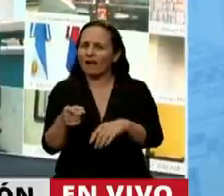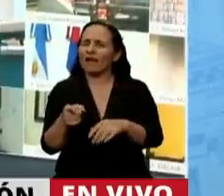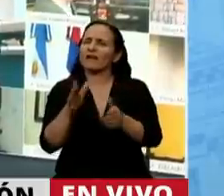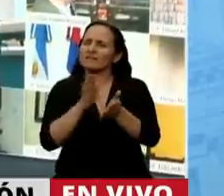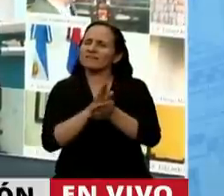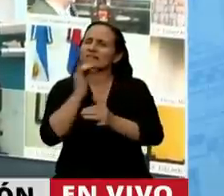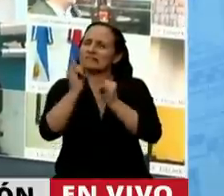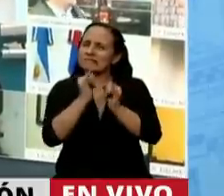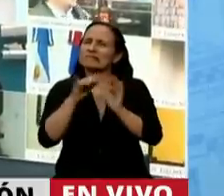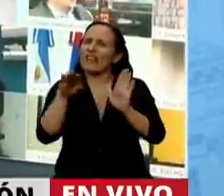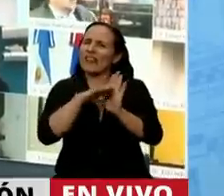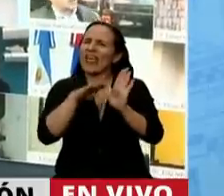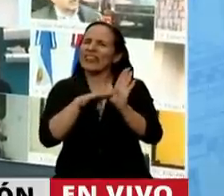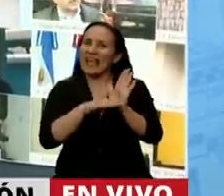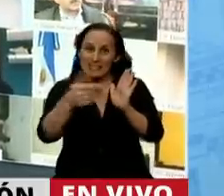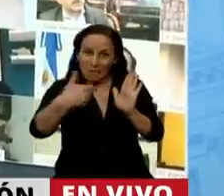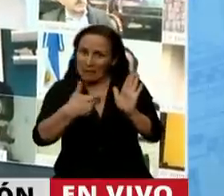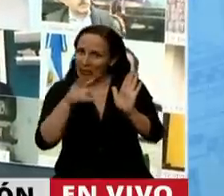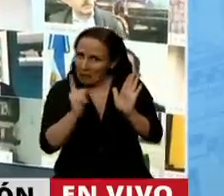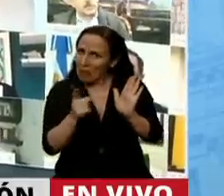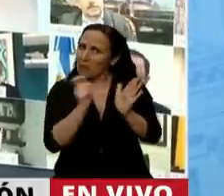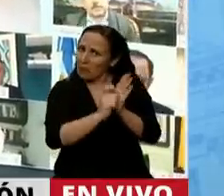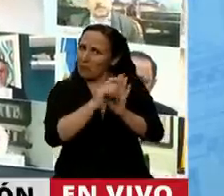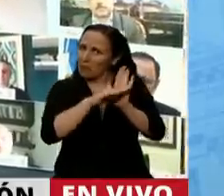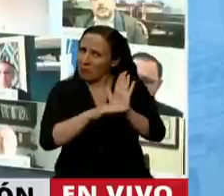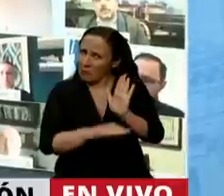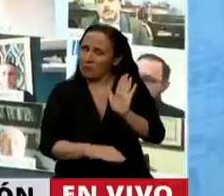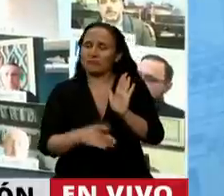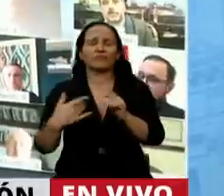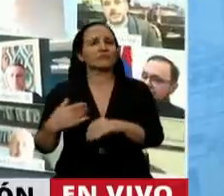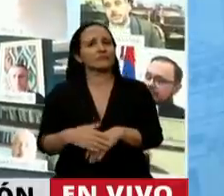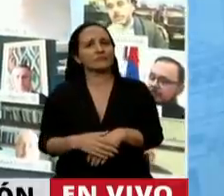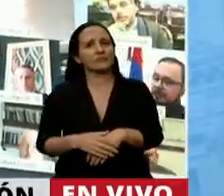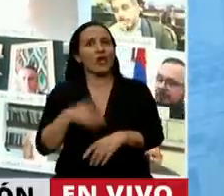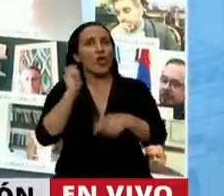todo el detalle que se está pidiendo. Las donaciones que se hicieron,